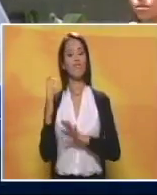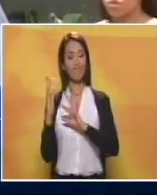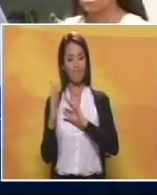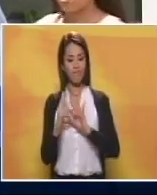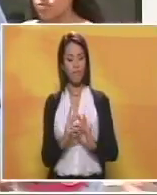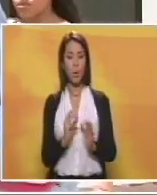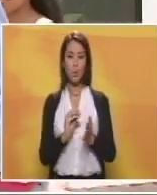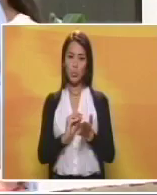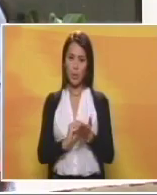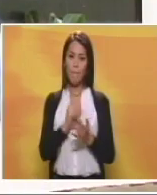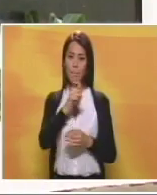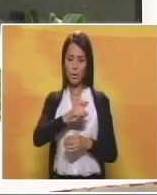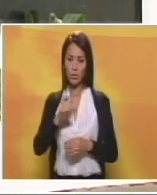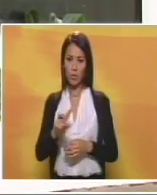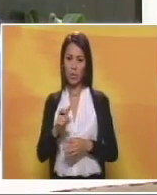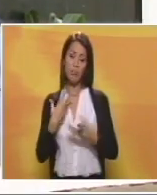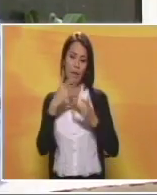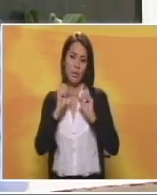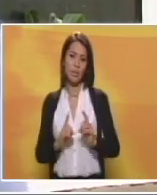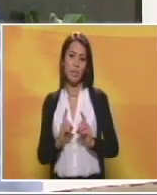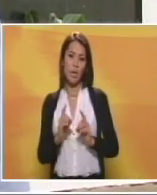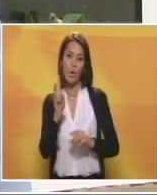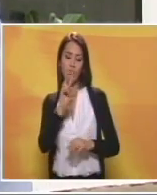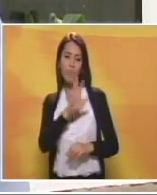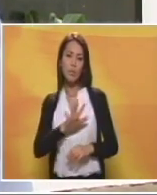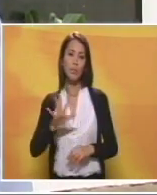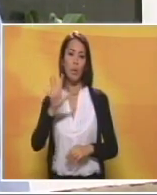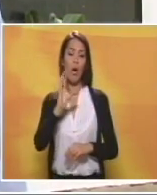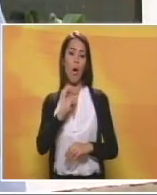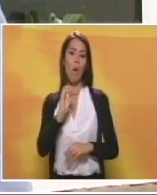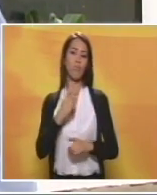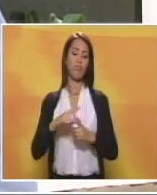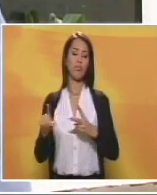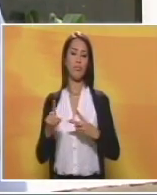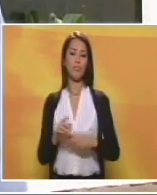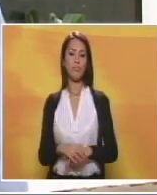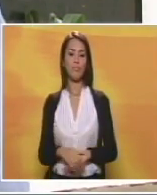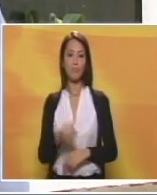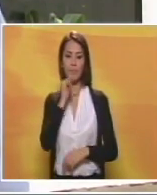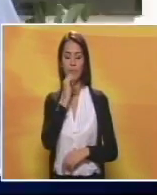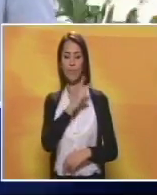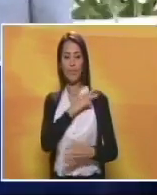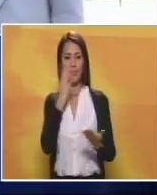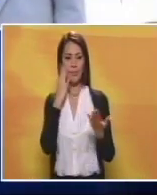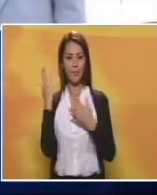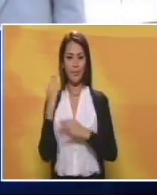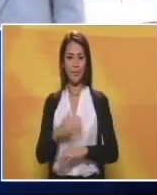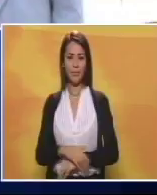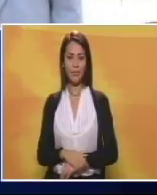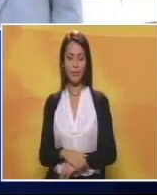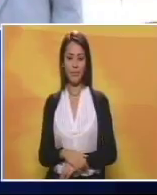los temporadistas quienes decidieron ir al oriente o al occidente del país. Santiago Gutiérrez, Noticiero Venevisión.